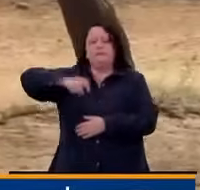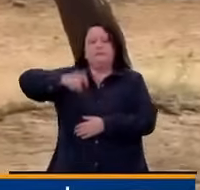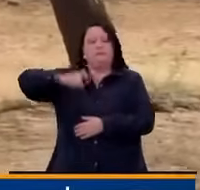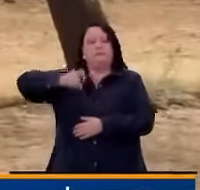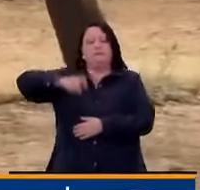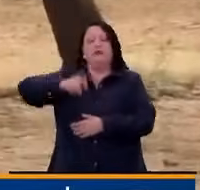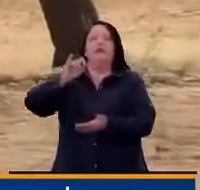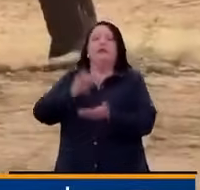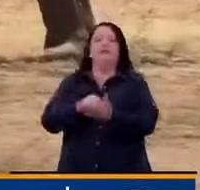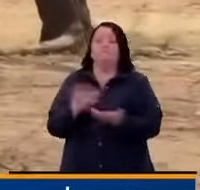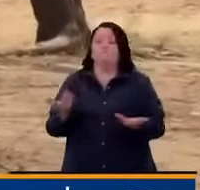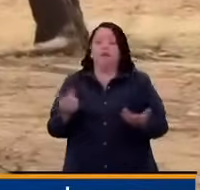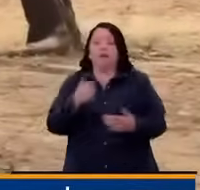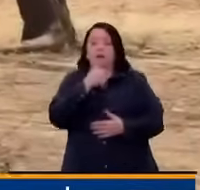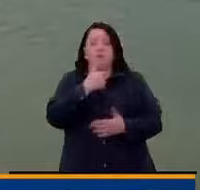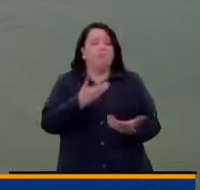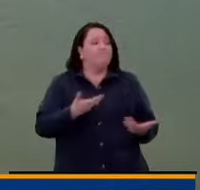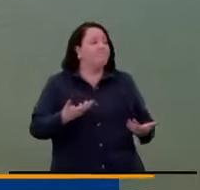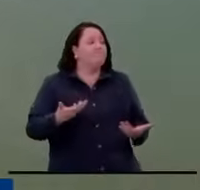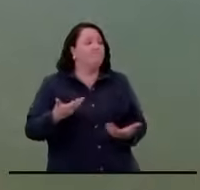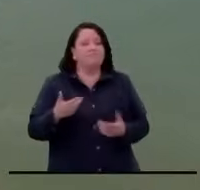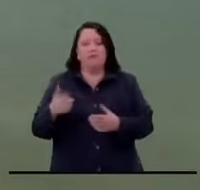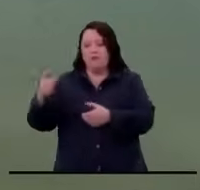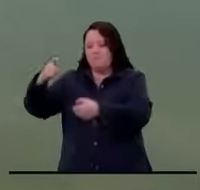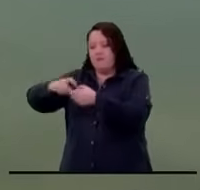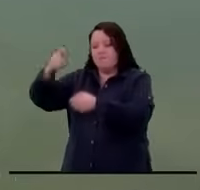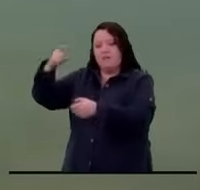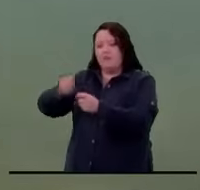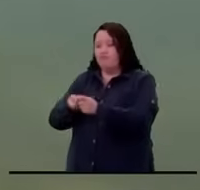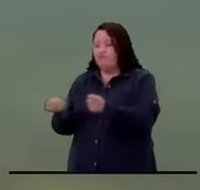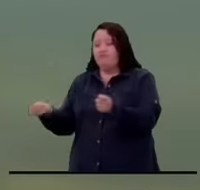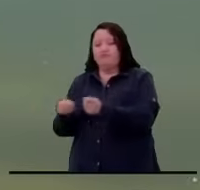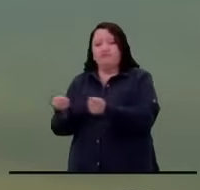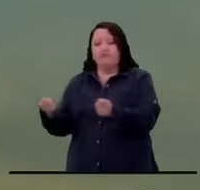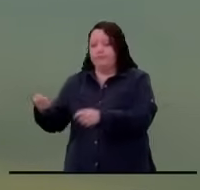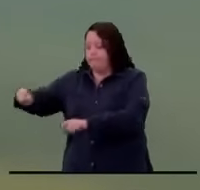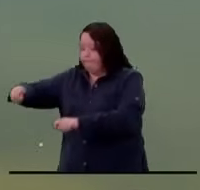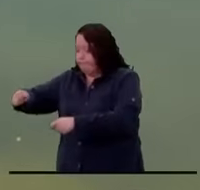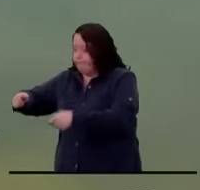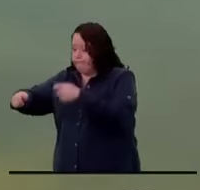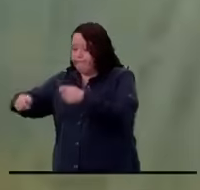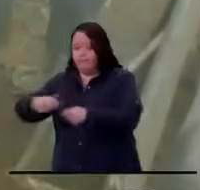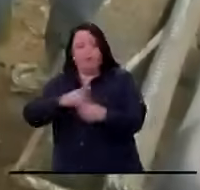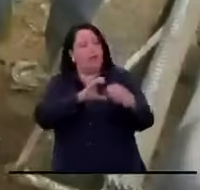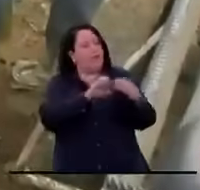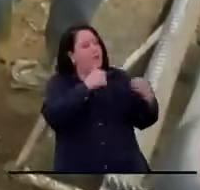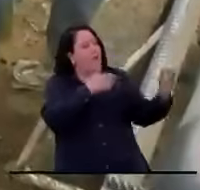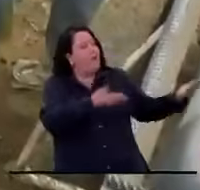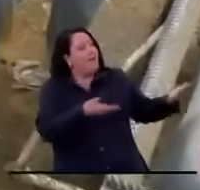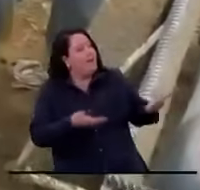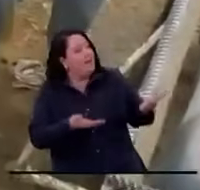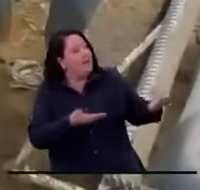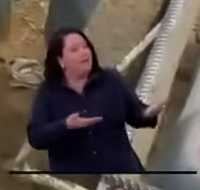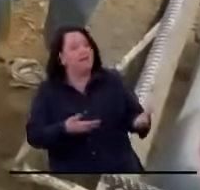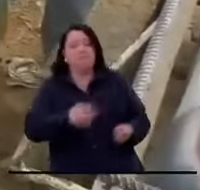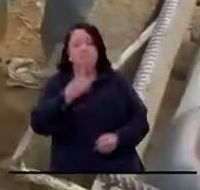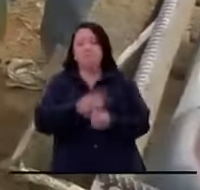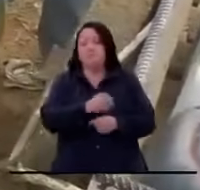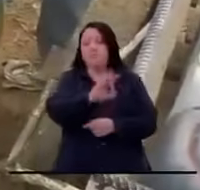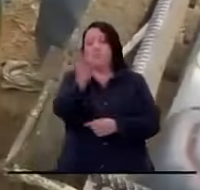mismo, saciando su sed en los viejos pozos o plantas cercanas, porque la promesa de los carrotanques nunca se cumplió.